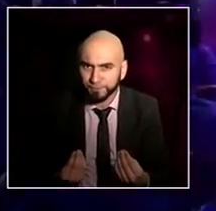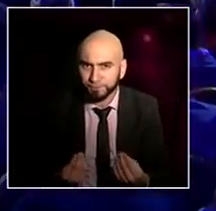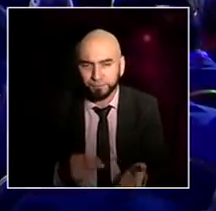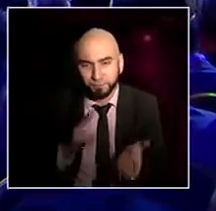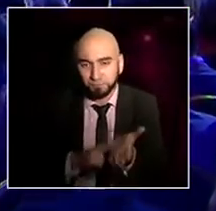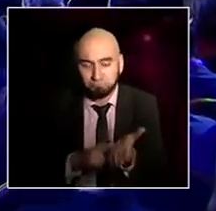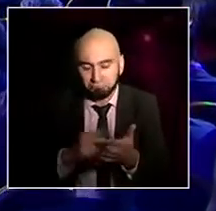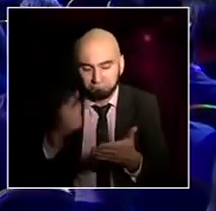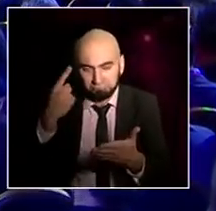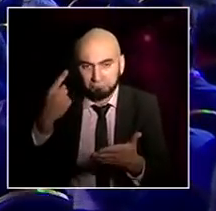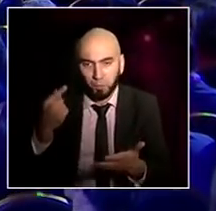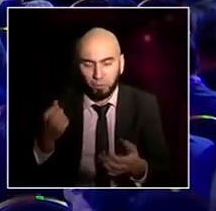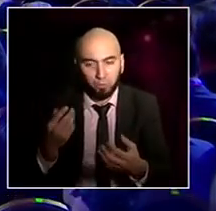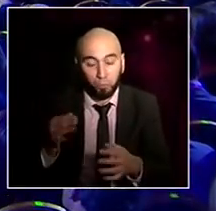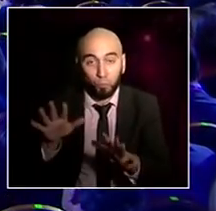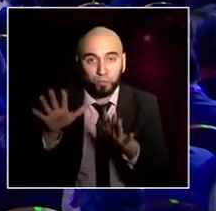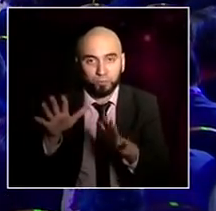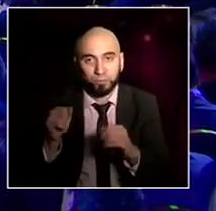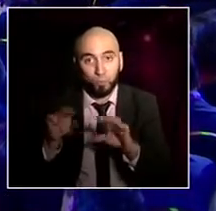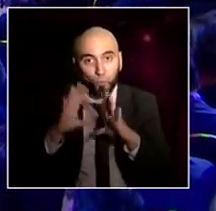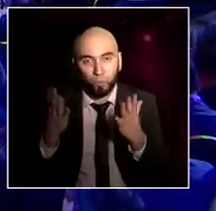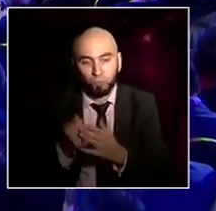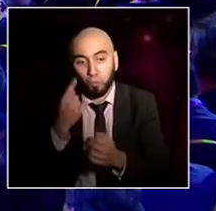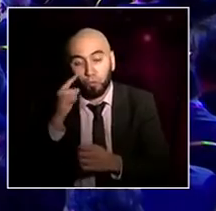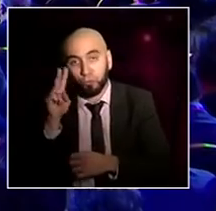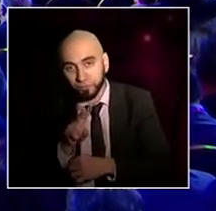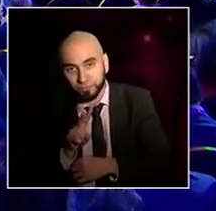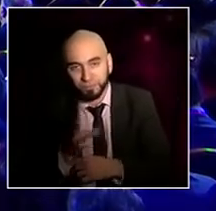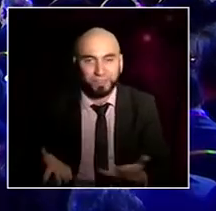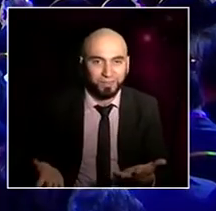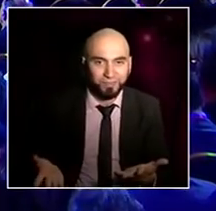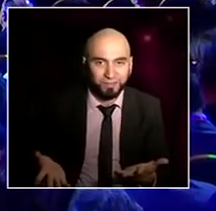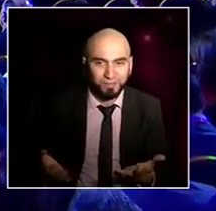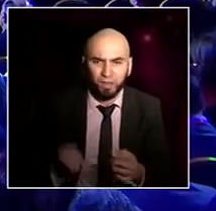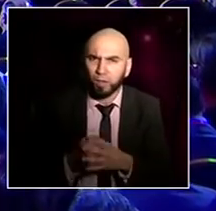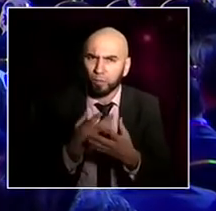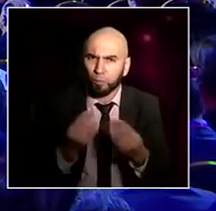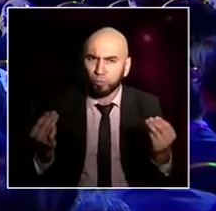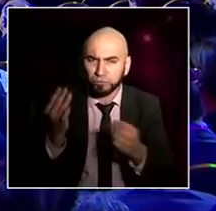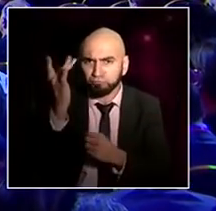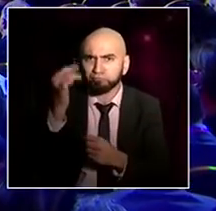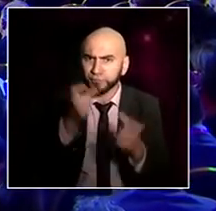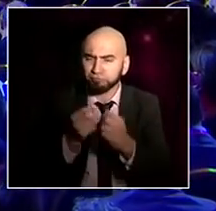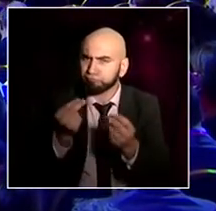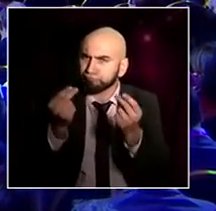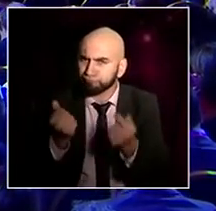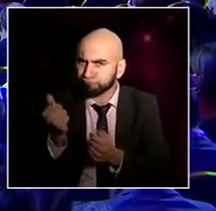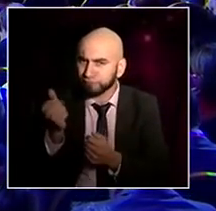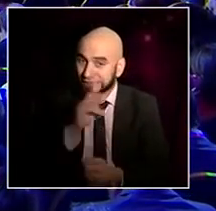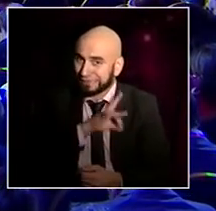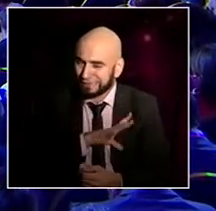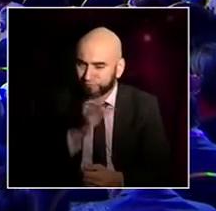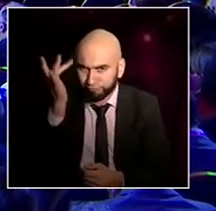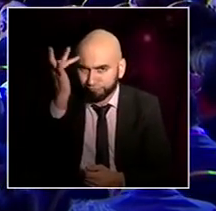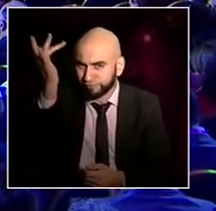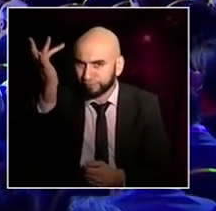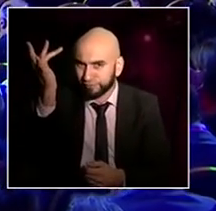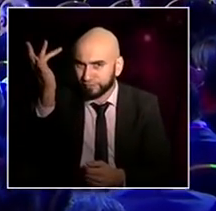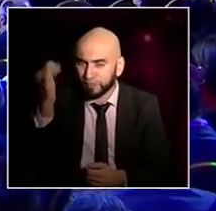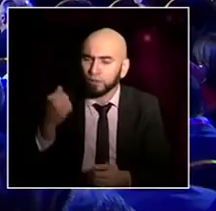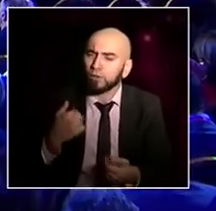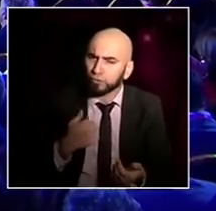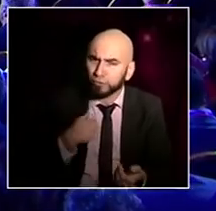reconocido en el mundo. Incluso hoy hay mucho brillante neurocientíficos chilenos con que trabajo. Así que realmente creo